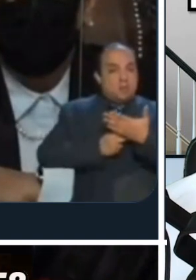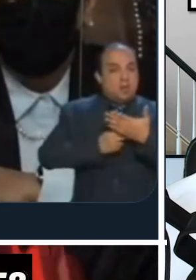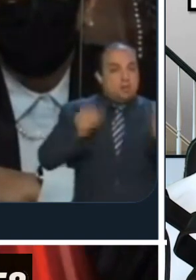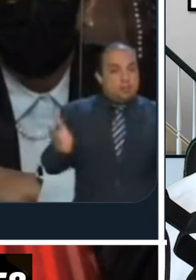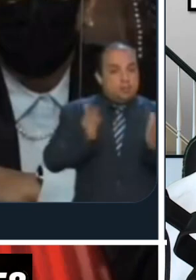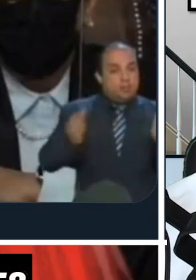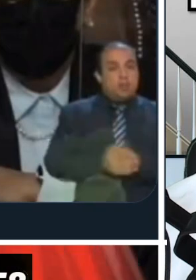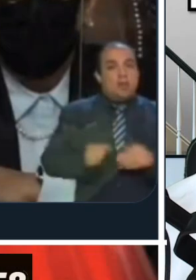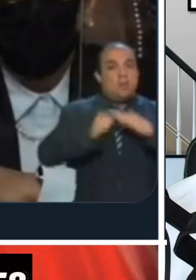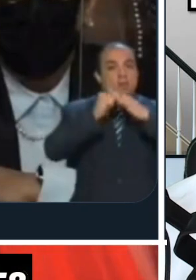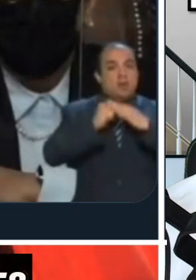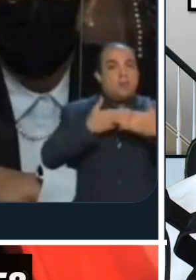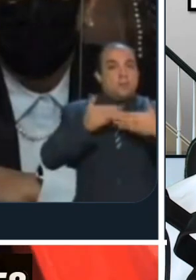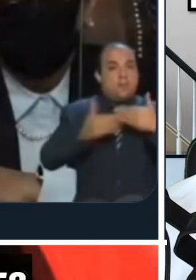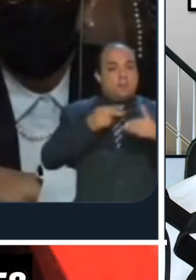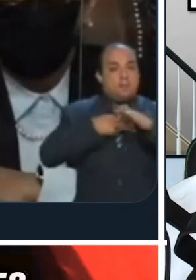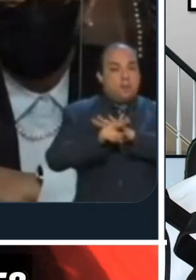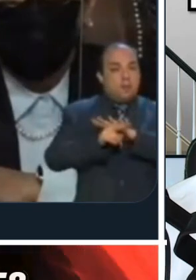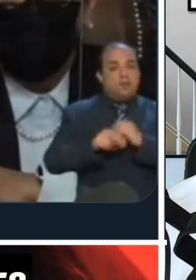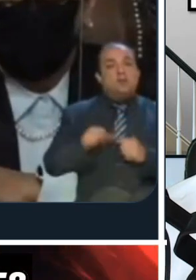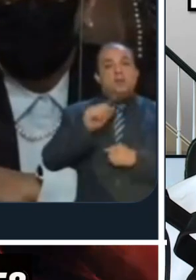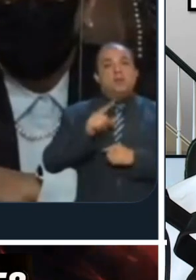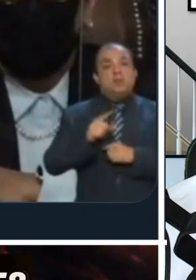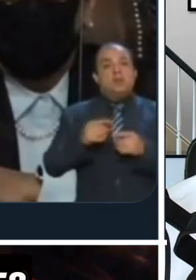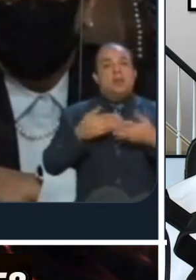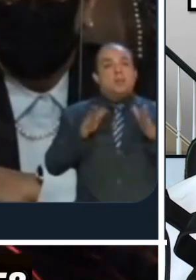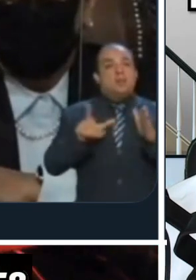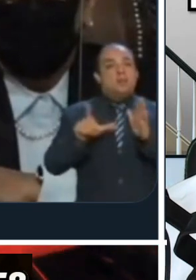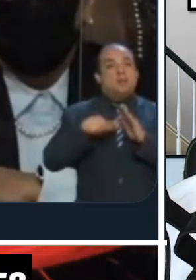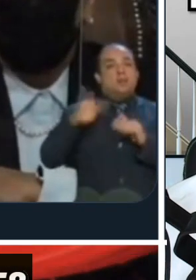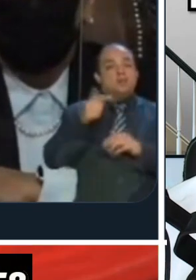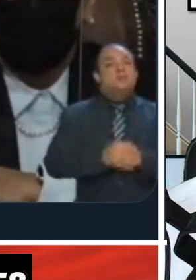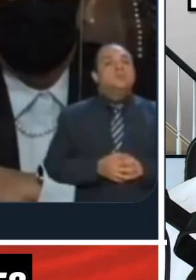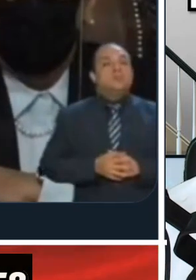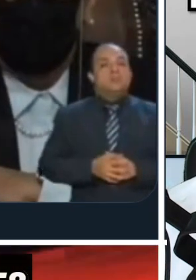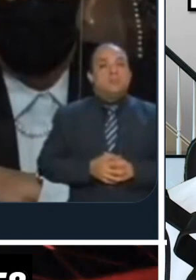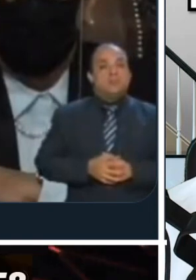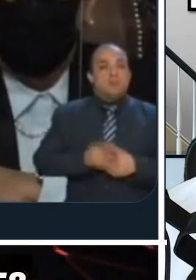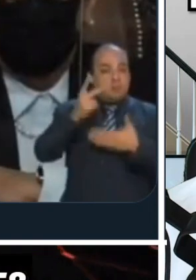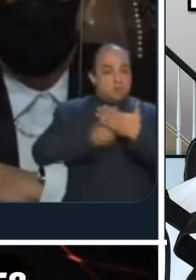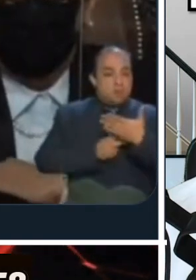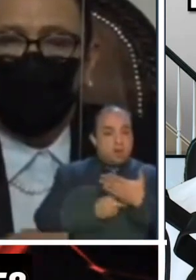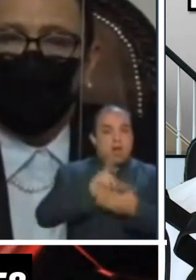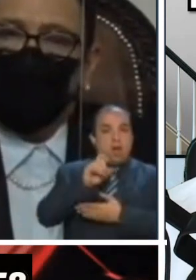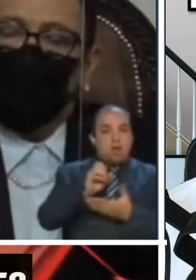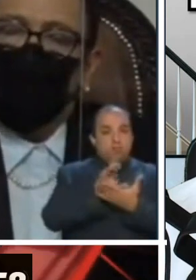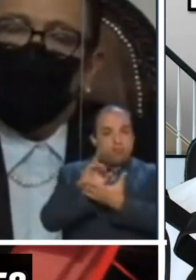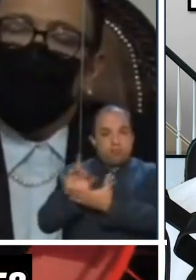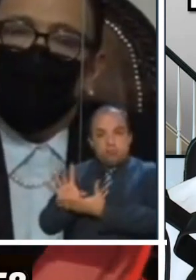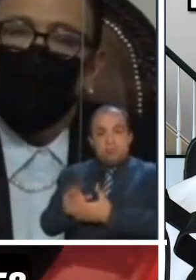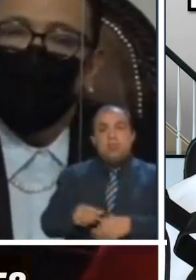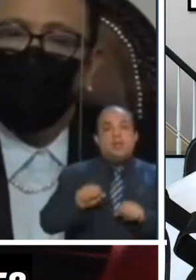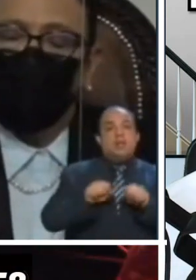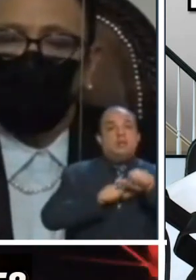fortalecer la modernización del metro y la puesta en marcha de la línea 12, los programas de abastecimiento de agua, la sustitución